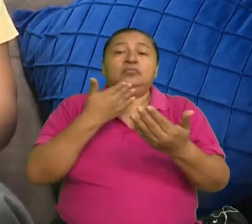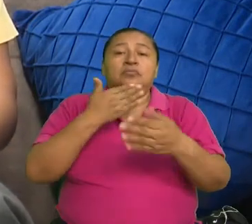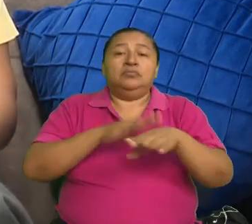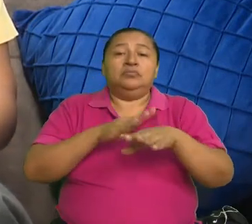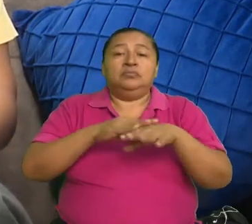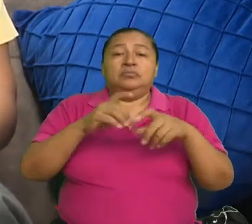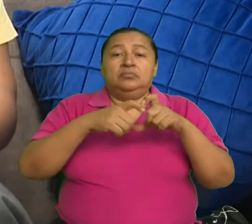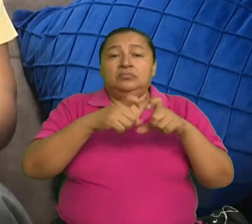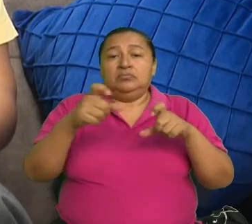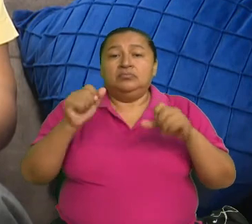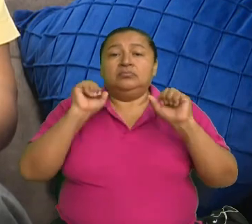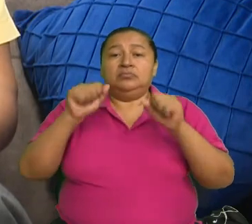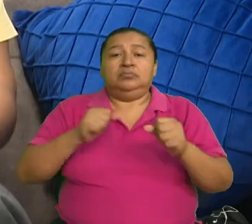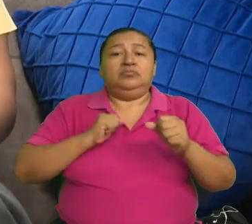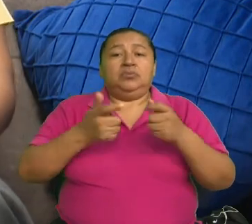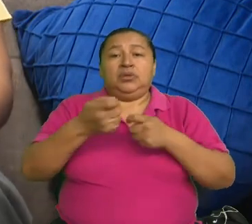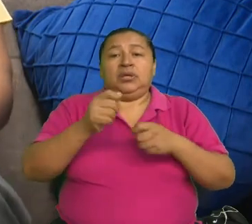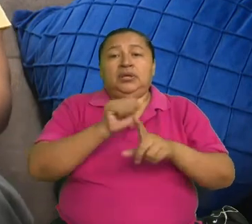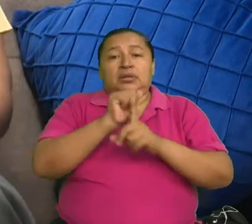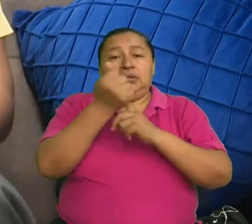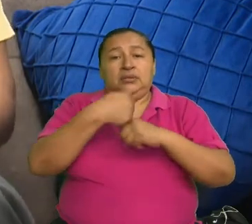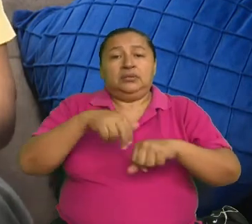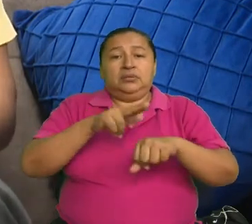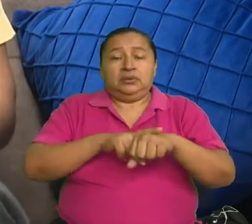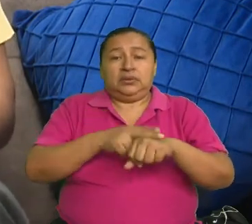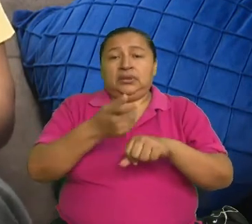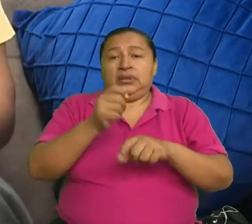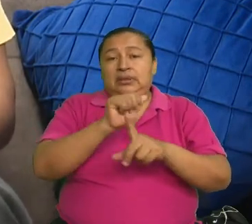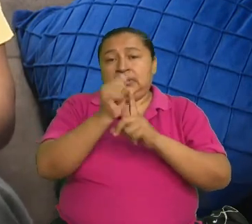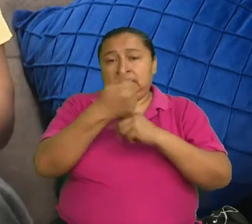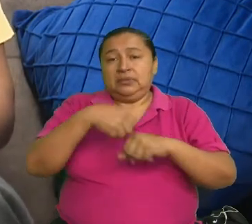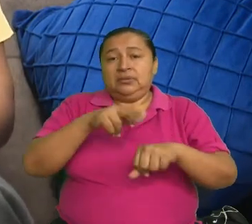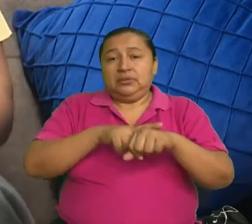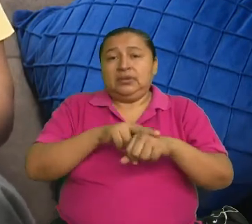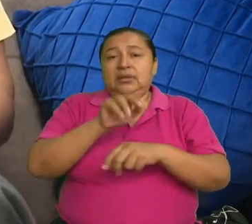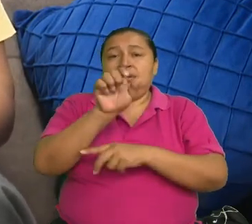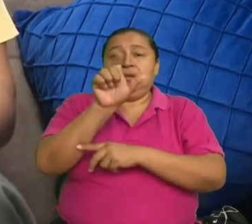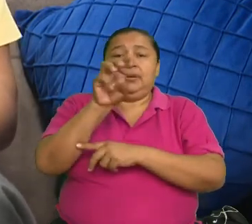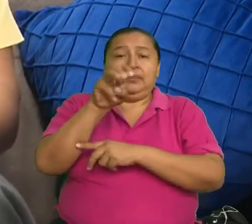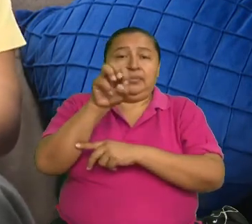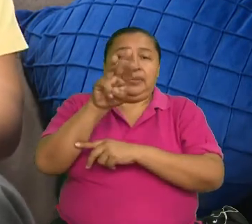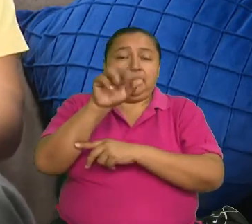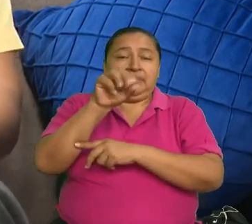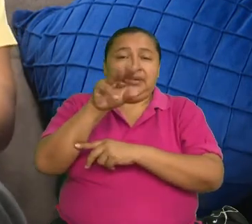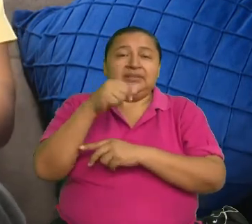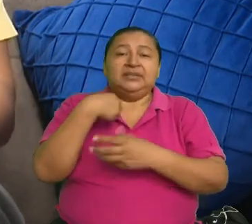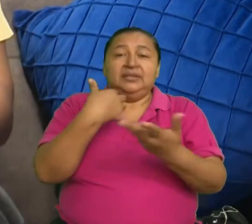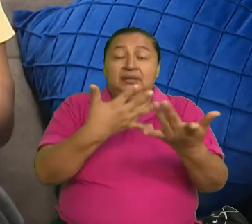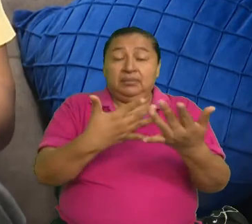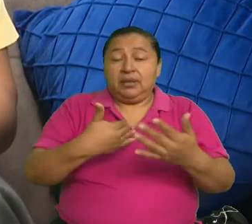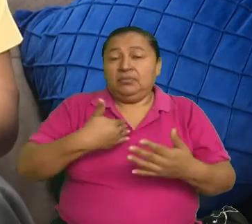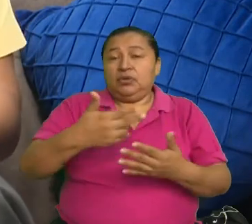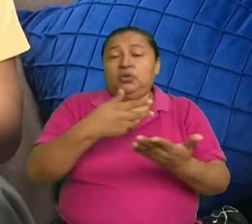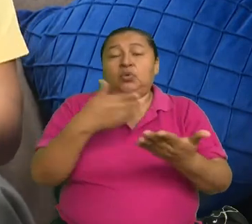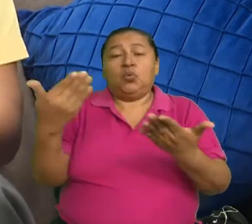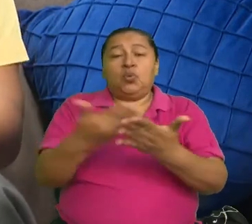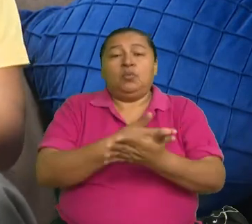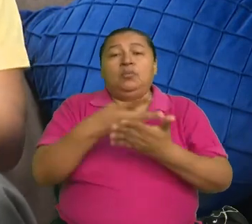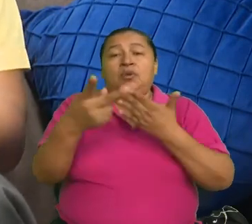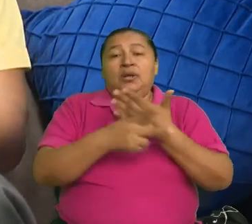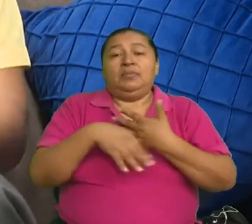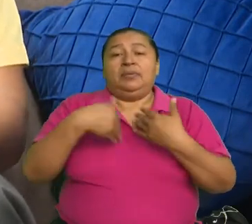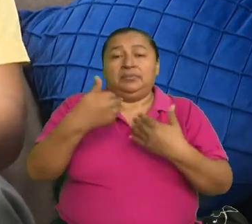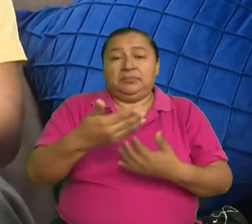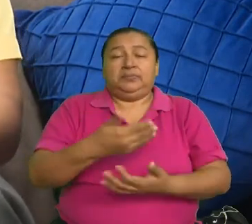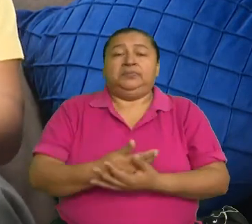se quede en fiel sintonía del canal parlamentario, el canal de la Asamblea Nacional. Estuvo con ustedes Elmer Marcy. Les esperamos en una nueva edición.